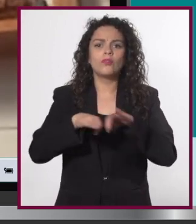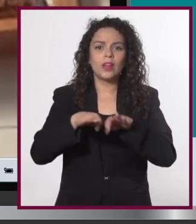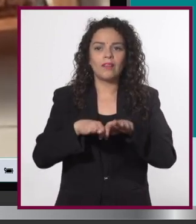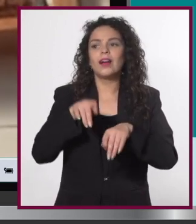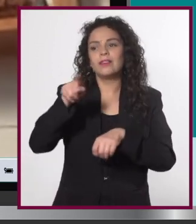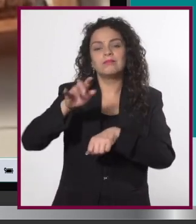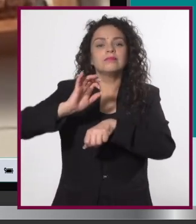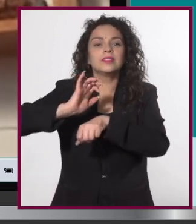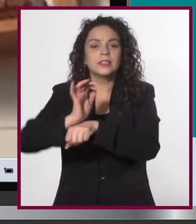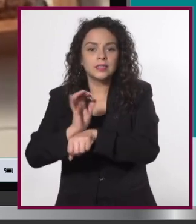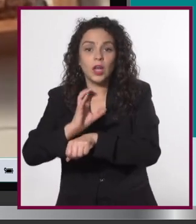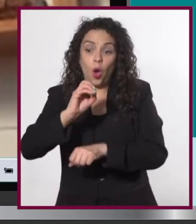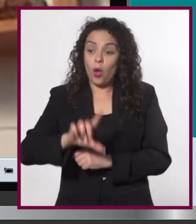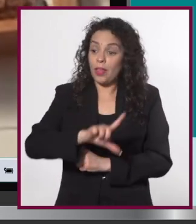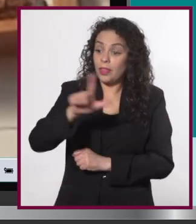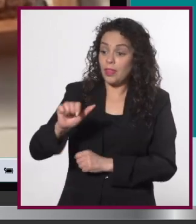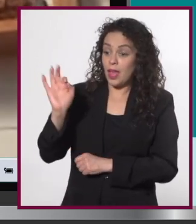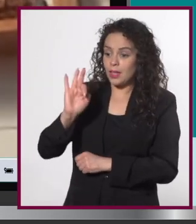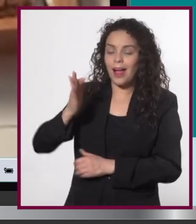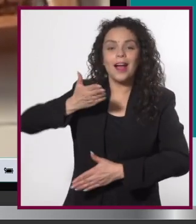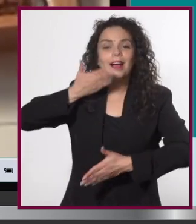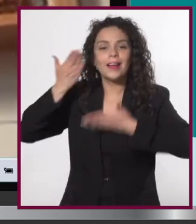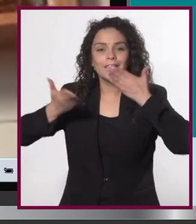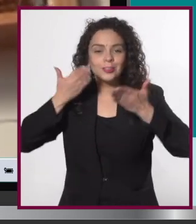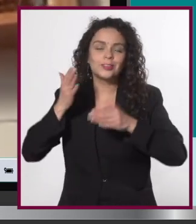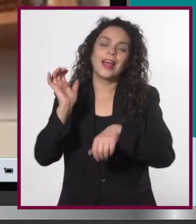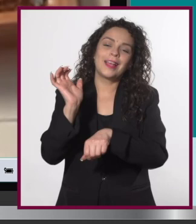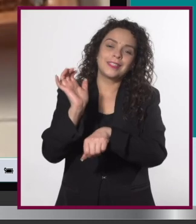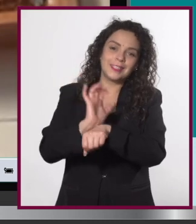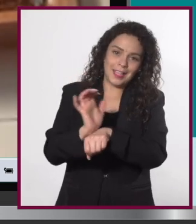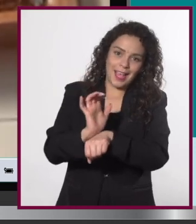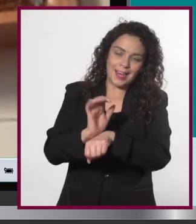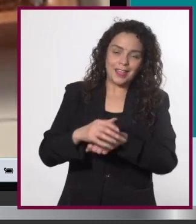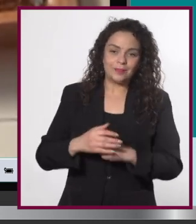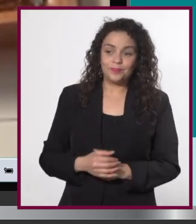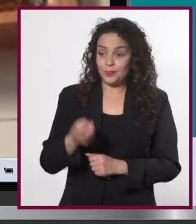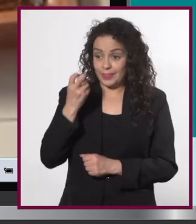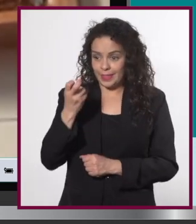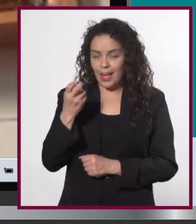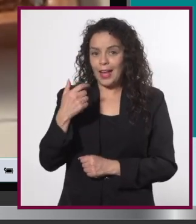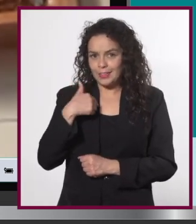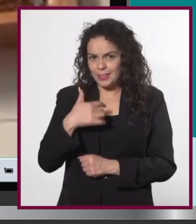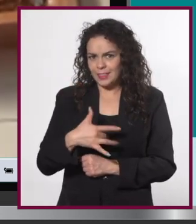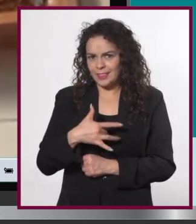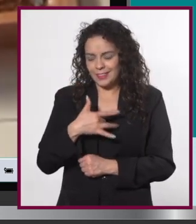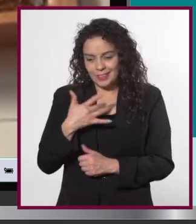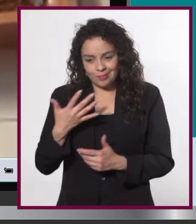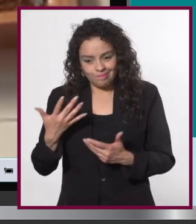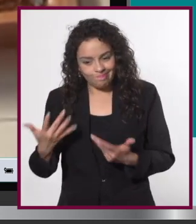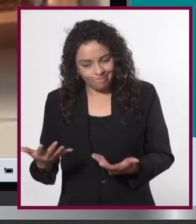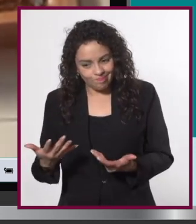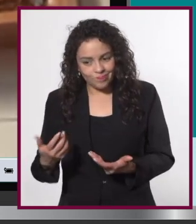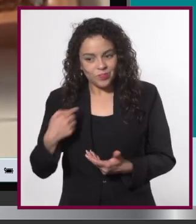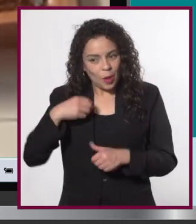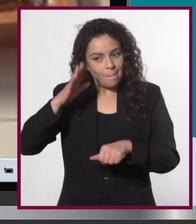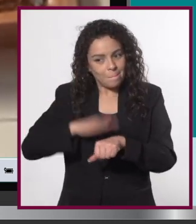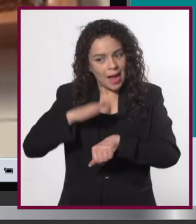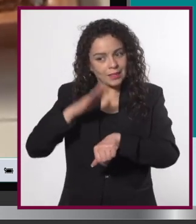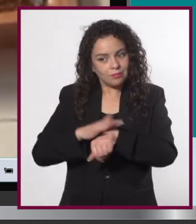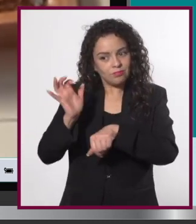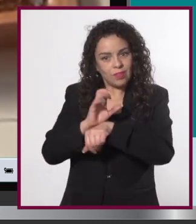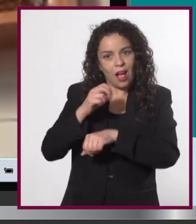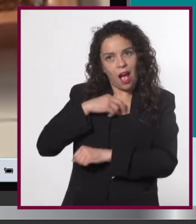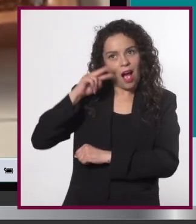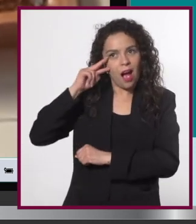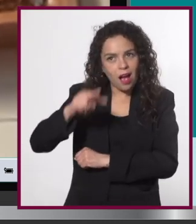dedicarte al cine o tal vez posteriormente estudiar cine. Entonces ahí fue mi inquietud. Empecé a ver mucho más cine y empecé a ver